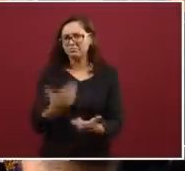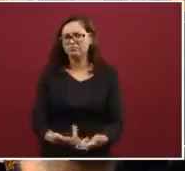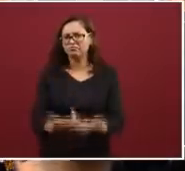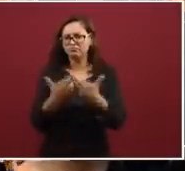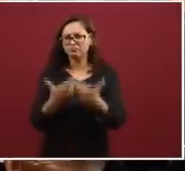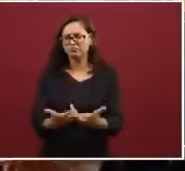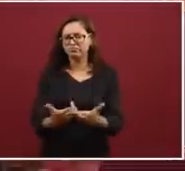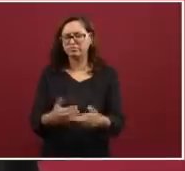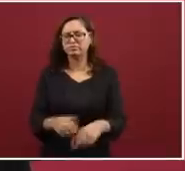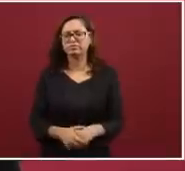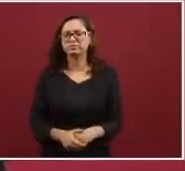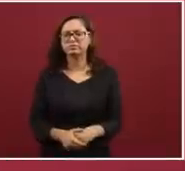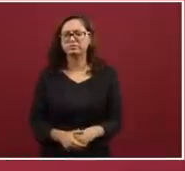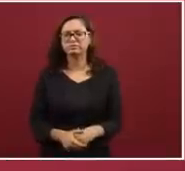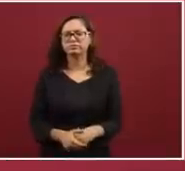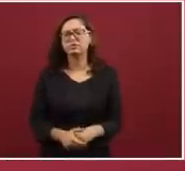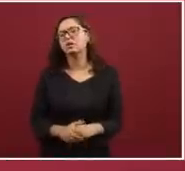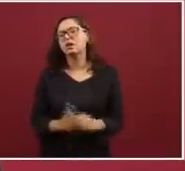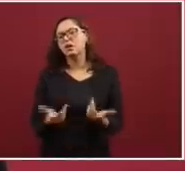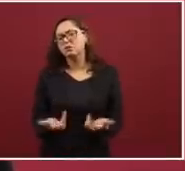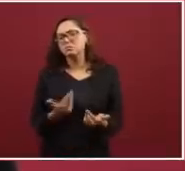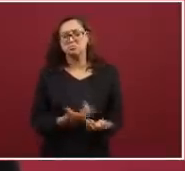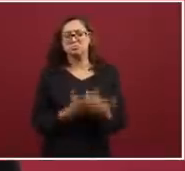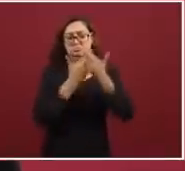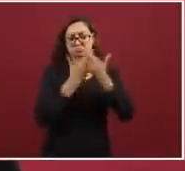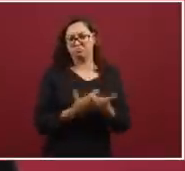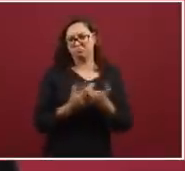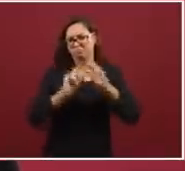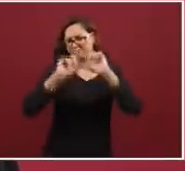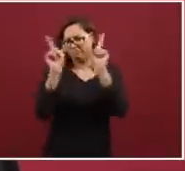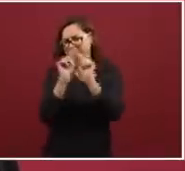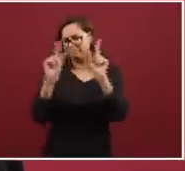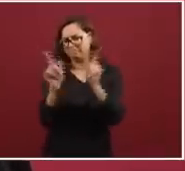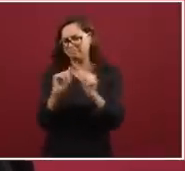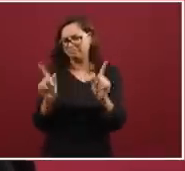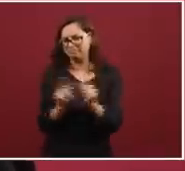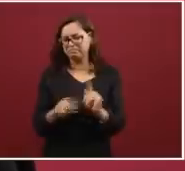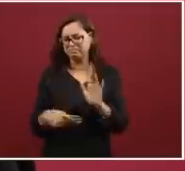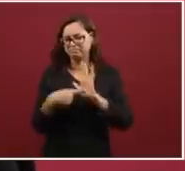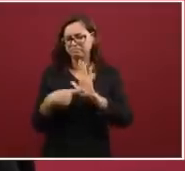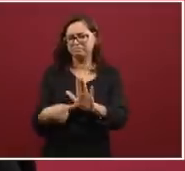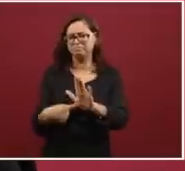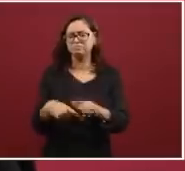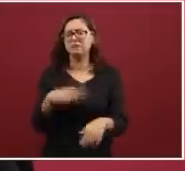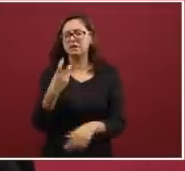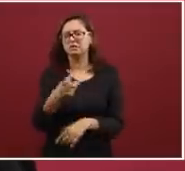al mismo tiempo resumido. Para eso es